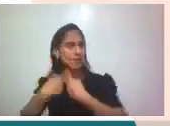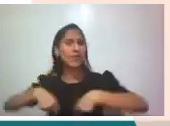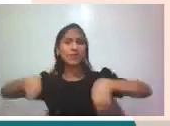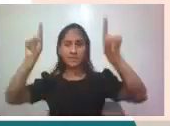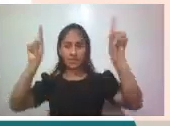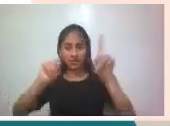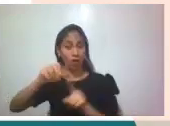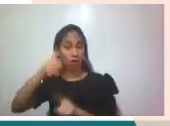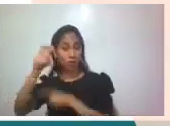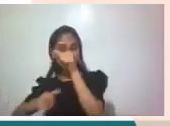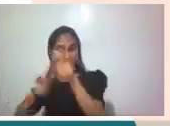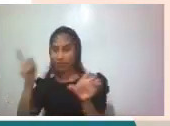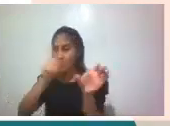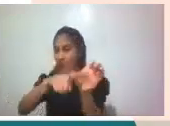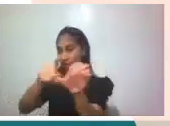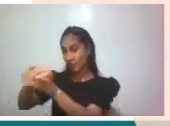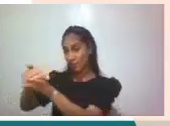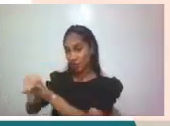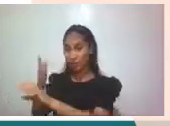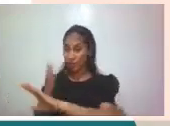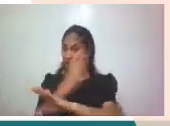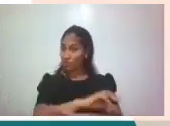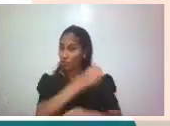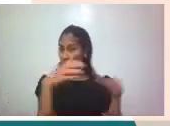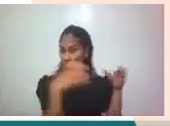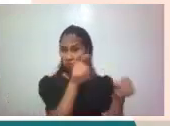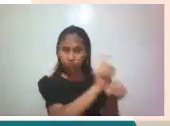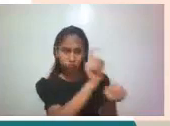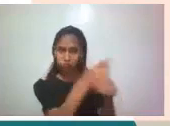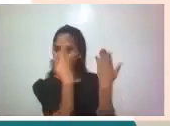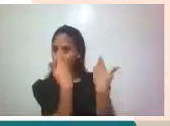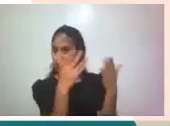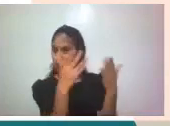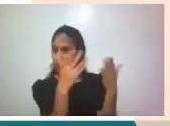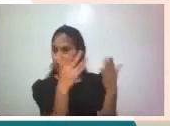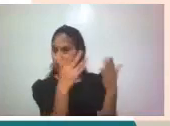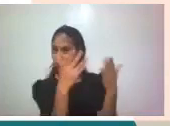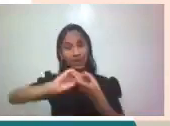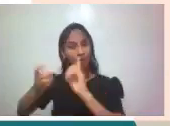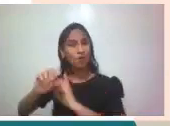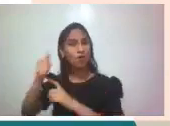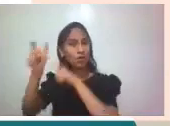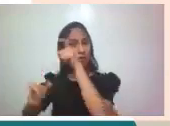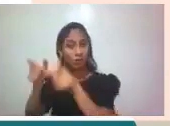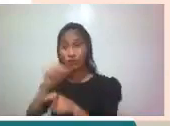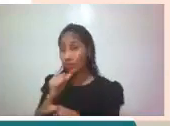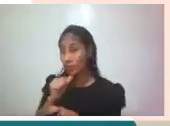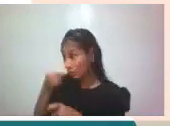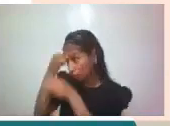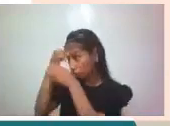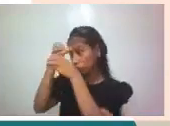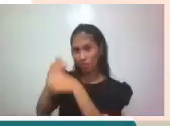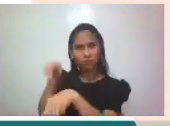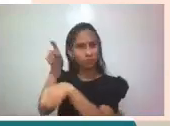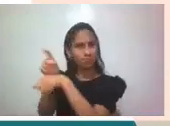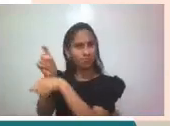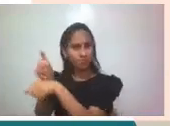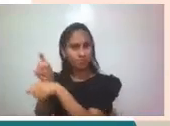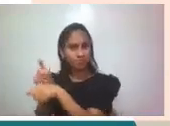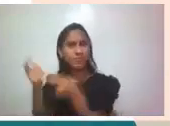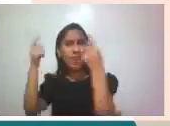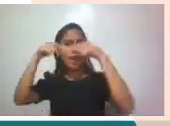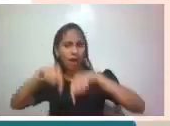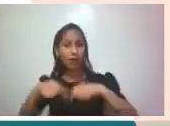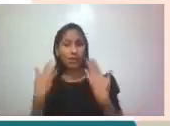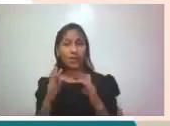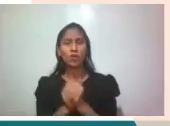Ojo que para estos años no utilizábamos, como estamos utilizando ahora, estos medios virtuales, sino casi